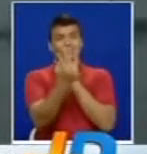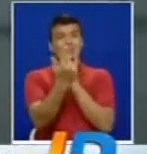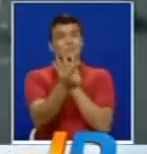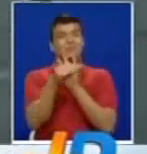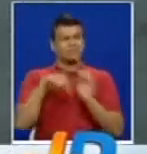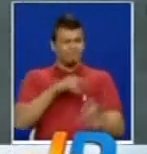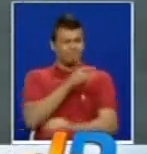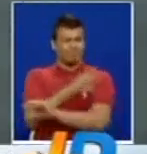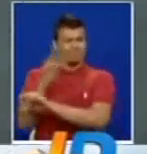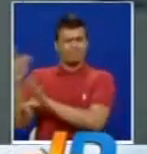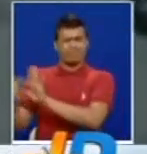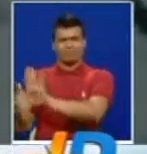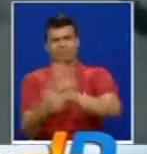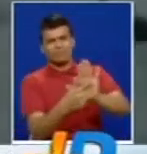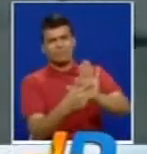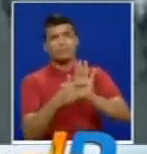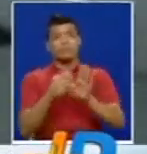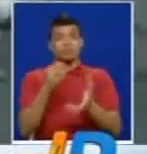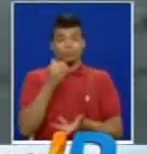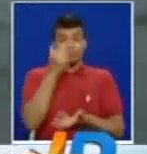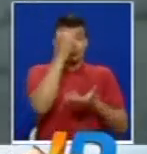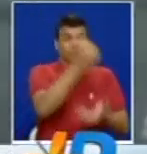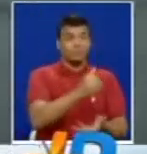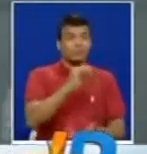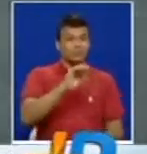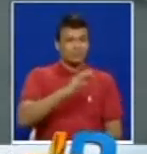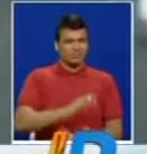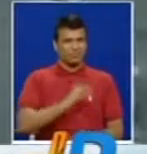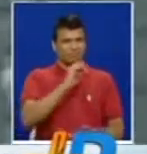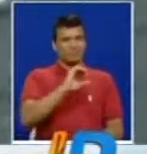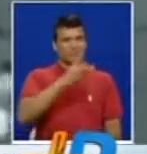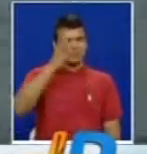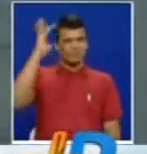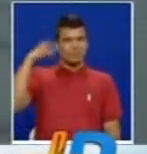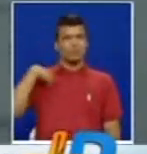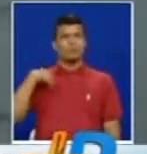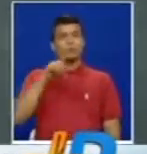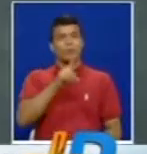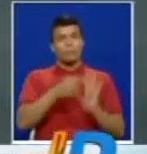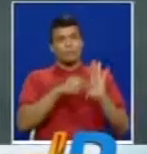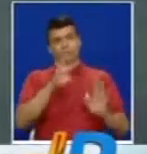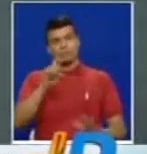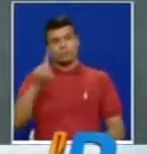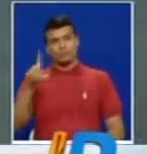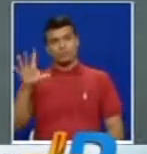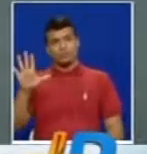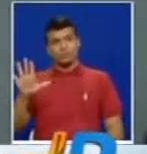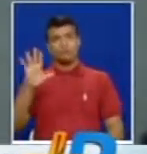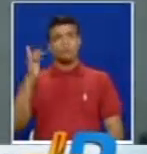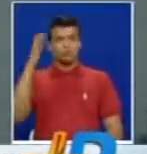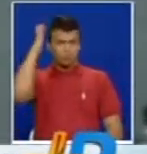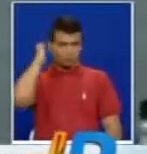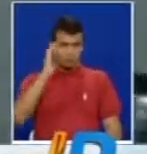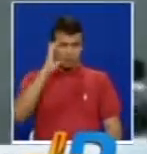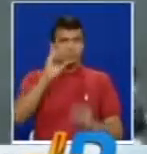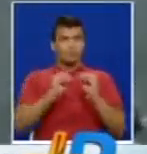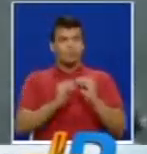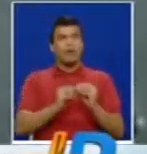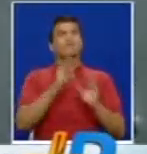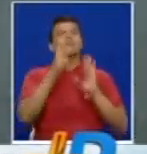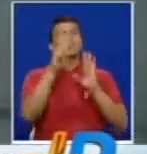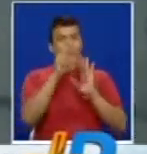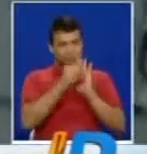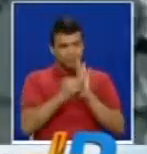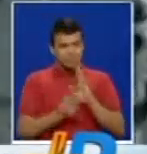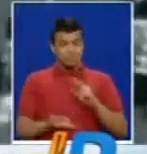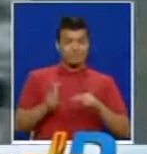carrera. Fue ganador del Balón de Oro en 1965 como el jugador del año en Europa y se llevó en dos ocasiones el Balón de Oro